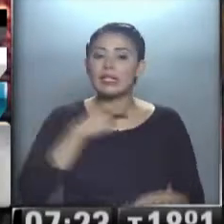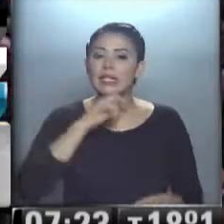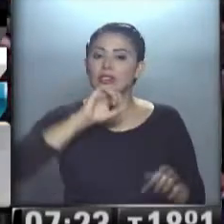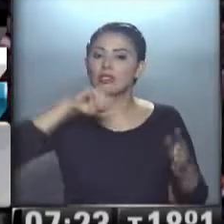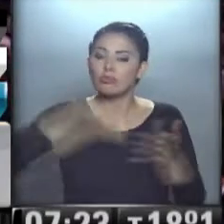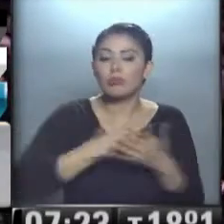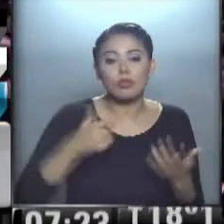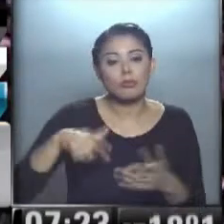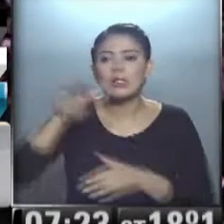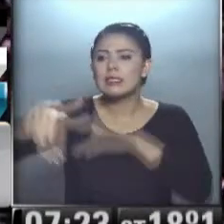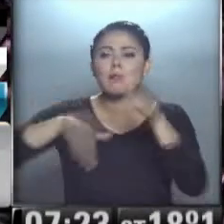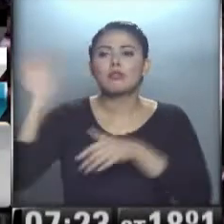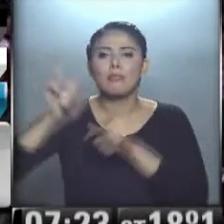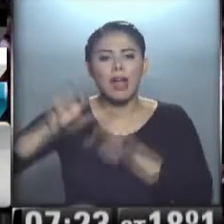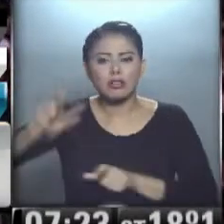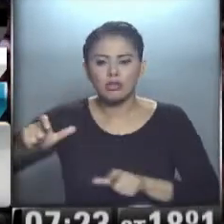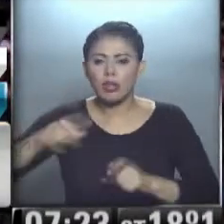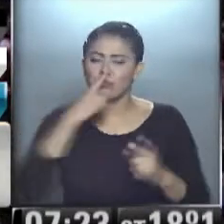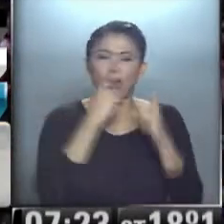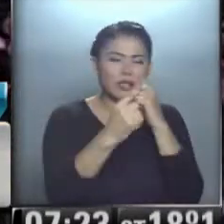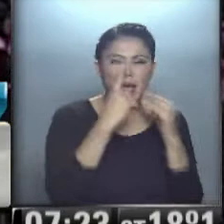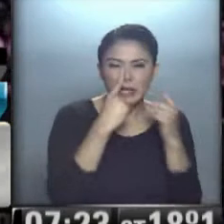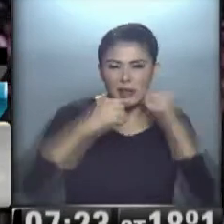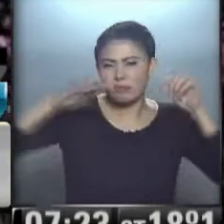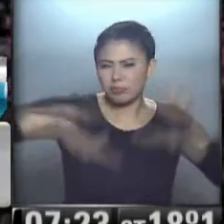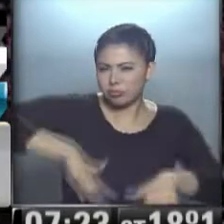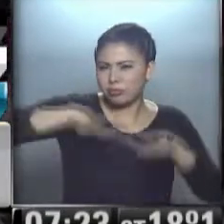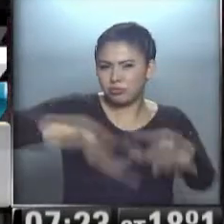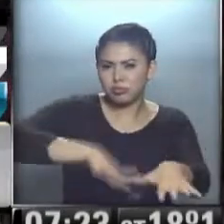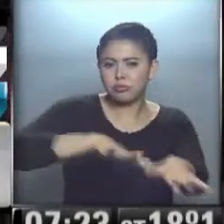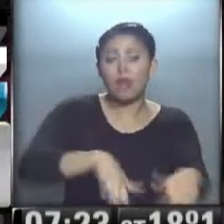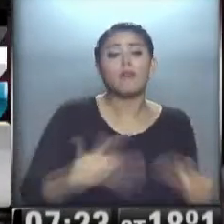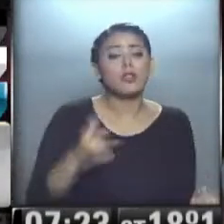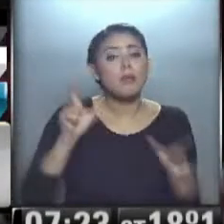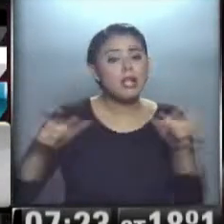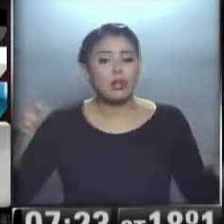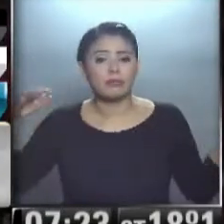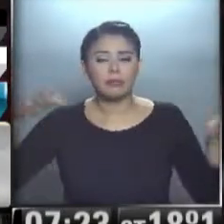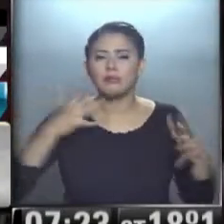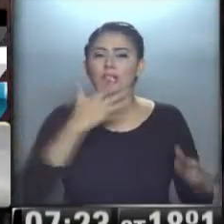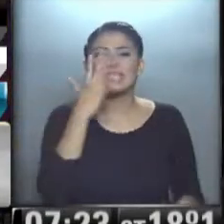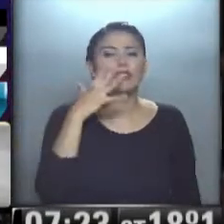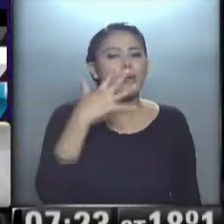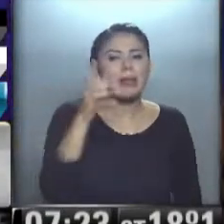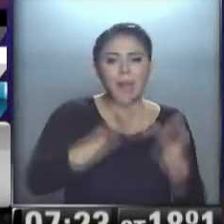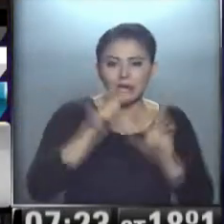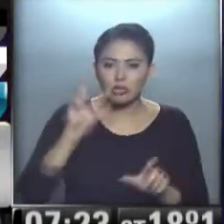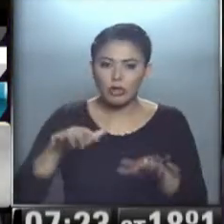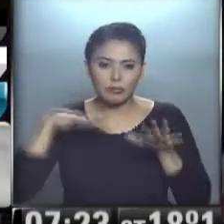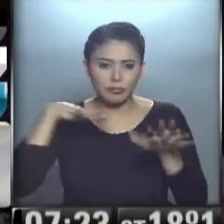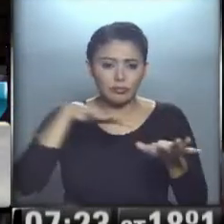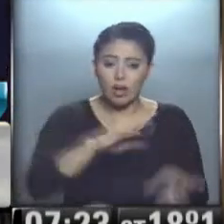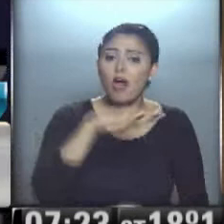la oposición llamó a los ucranianos a mantener las protestas callejeras, lo que motivó una manifestación de cerca de 5.000 personas frente al